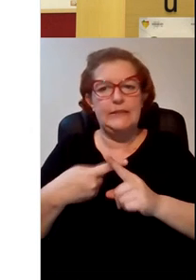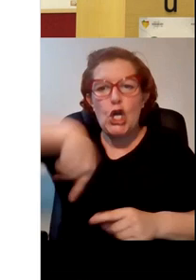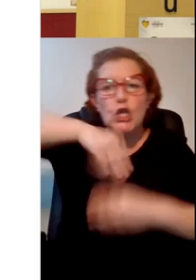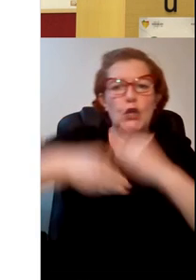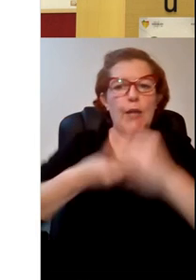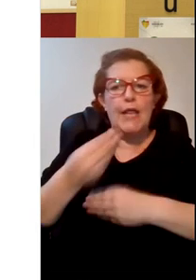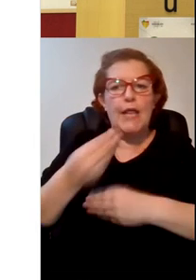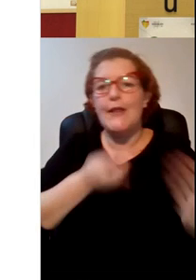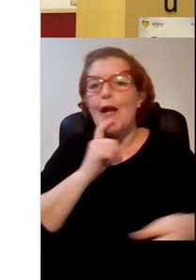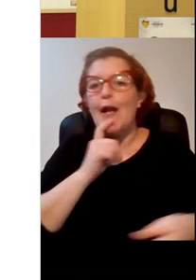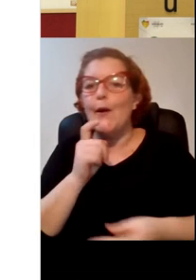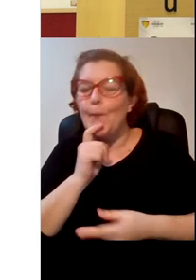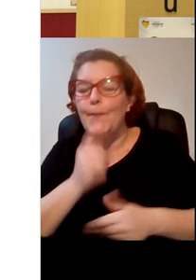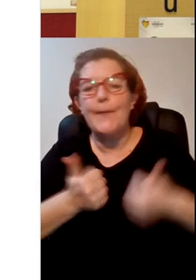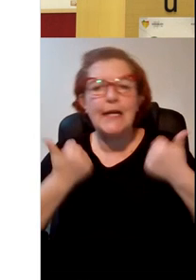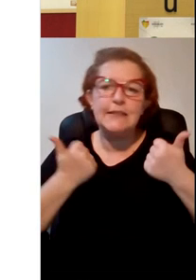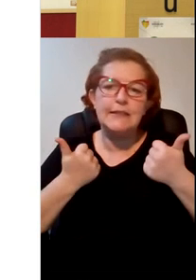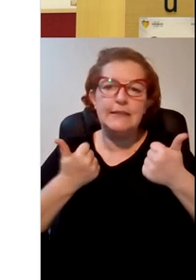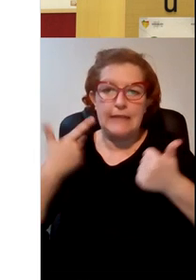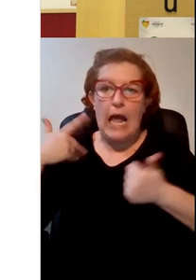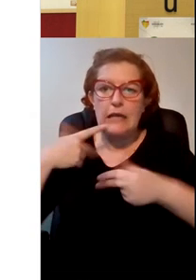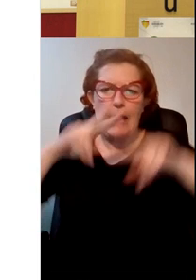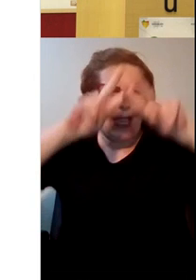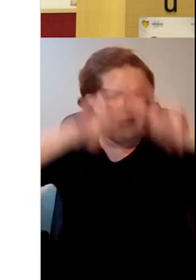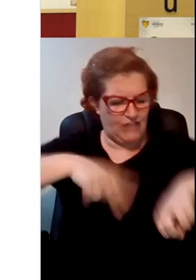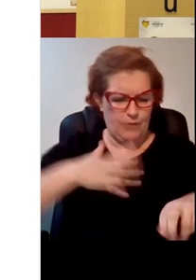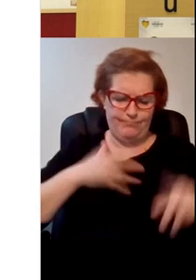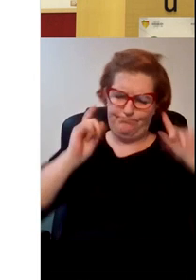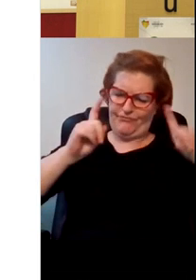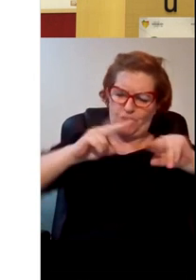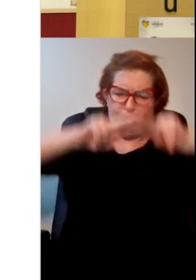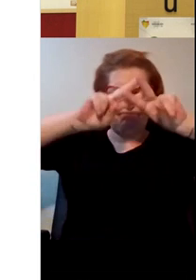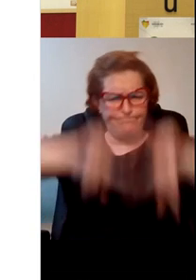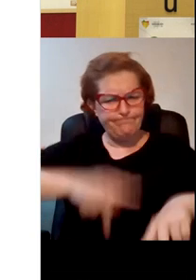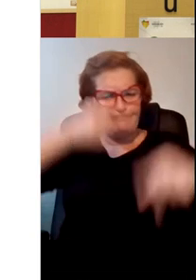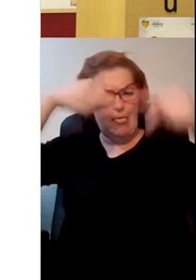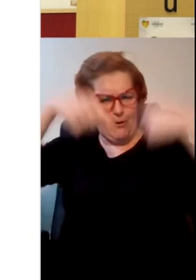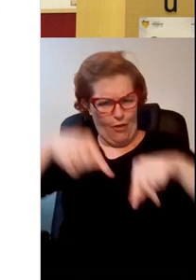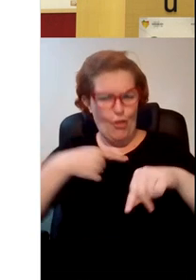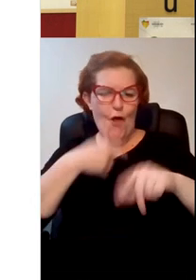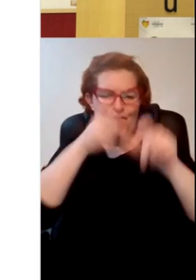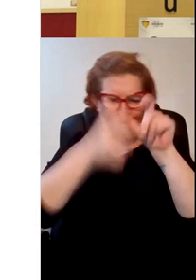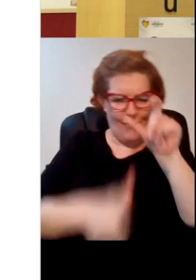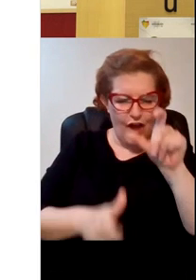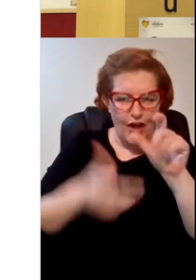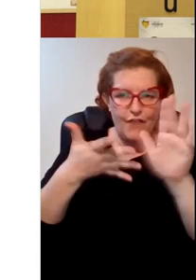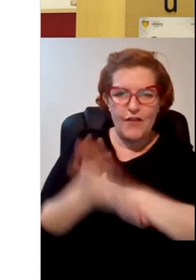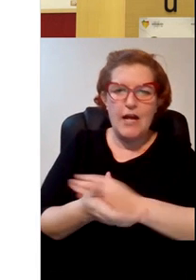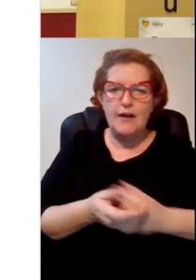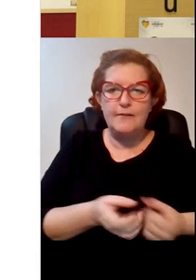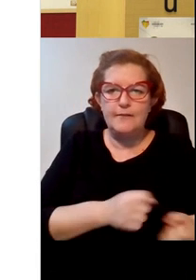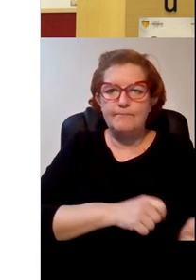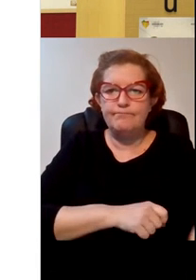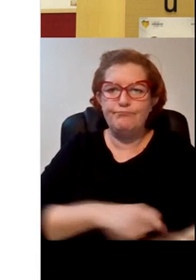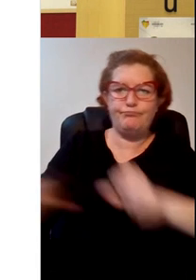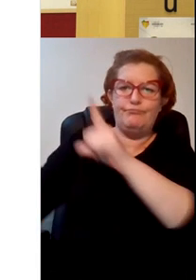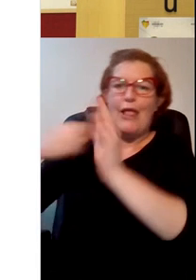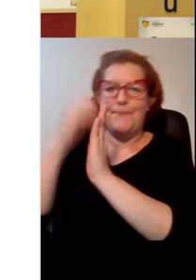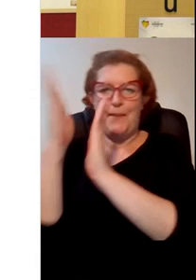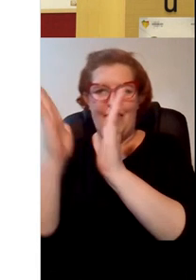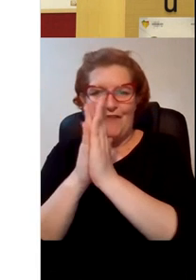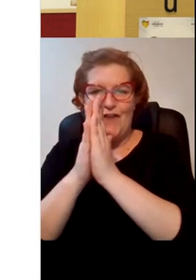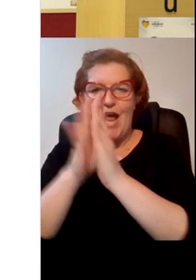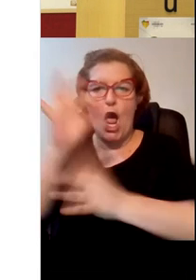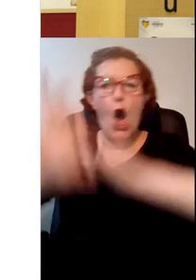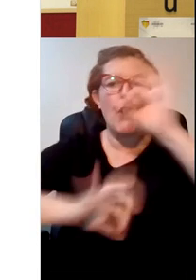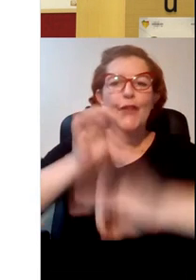fue una vez revisado por el docente una vez corregido por el docente se exportó en pdf organizado por